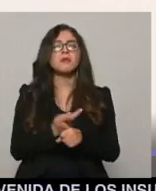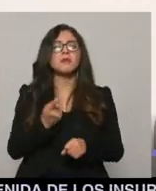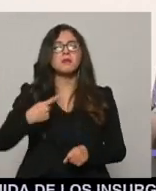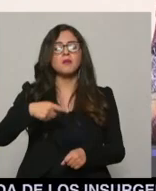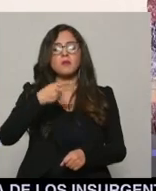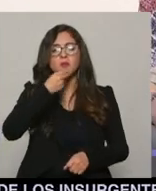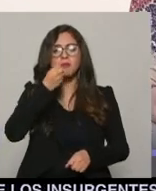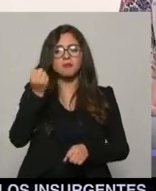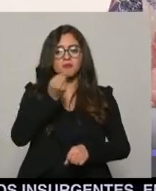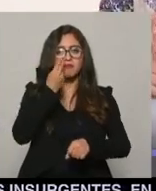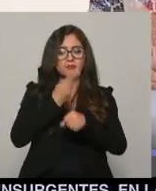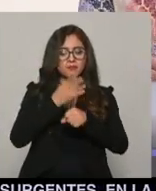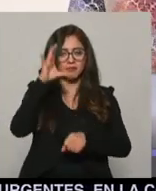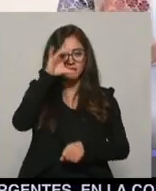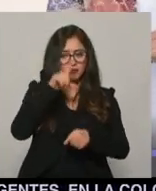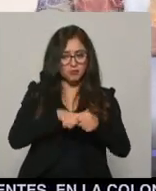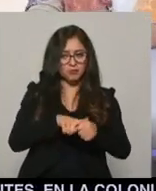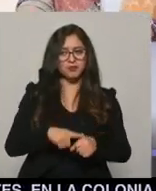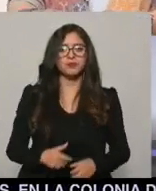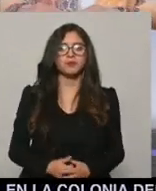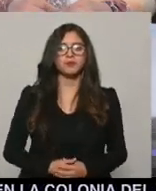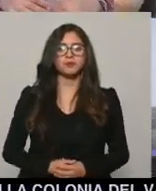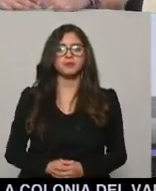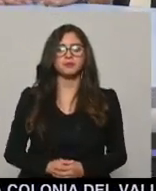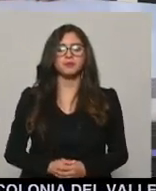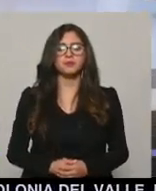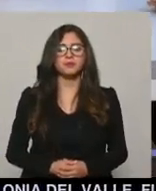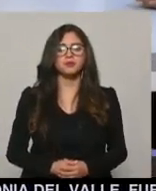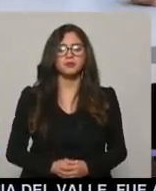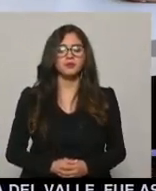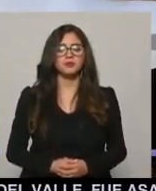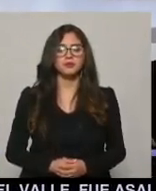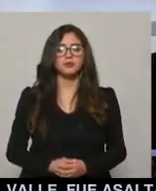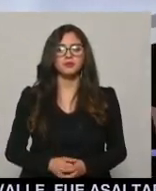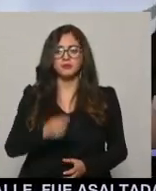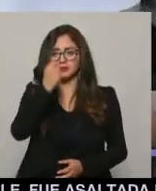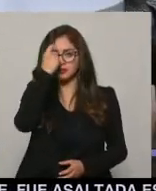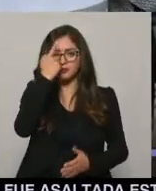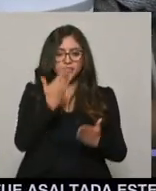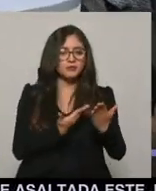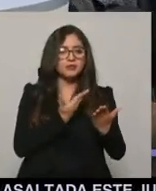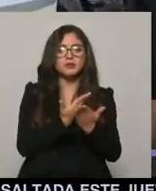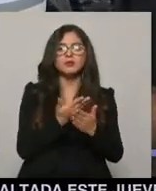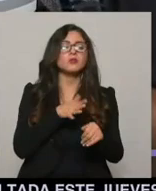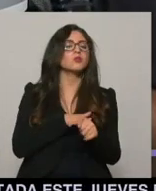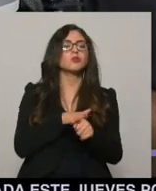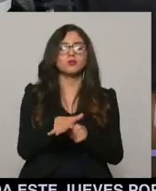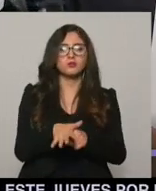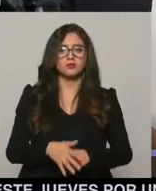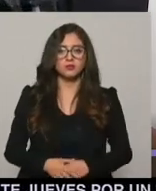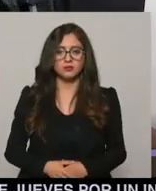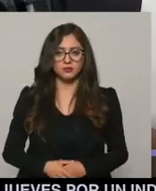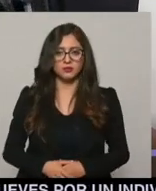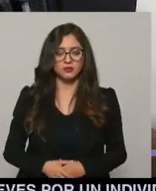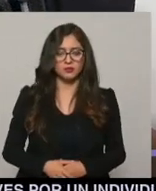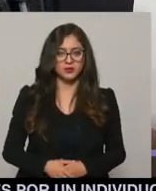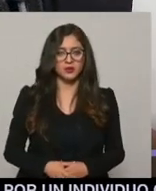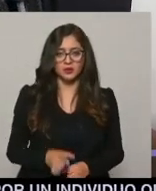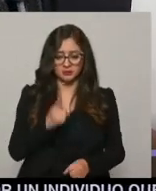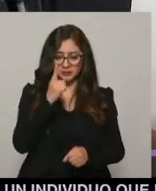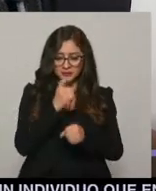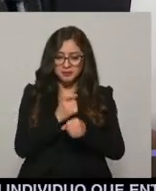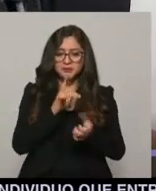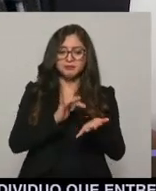Secretaría de Cultura. ¿Cuál va a ser la expectativa? ¿Cuál es la expectativa? La expectativa, bueno, número uno, agradecerle que se haya puesto en contacto